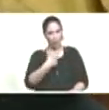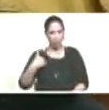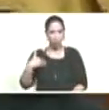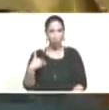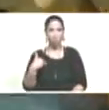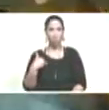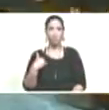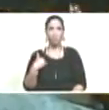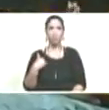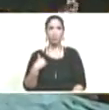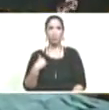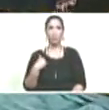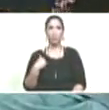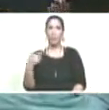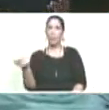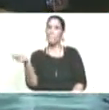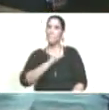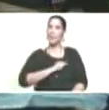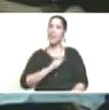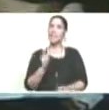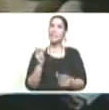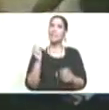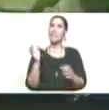a más tardar en el mes de septiembre,